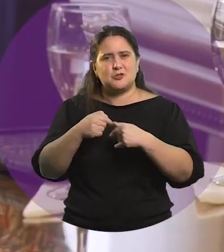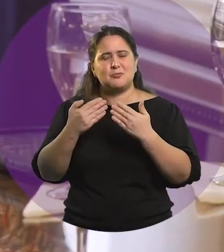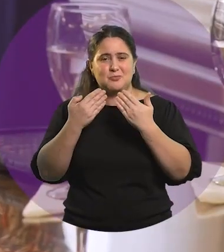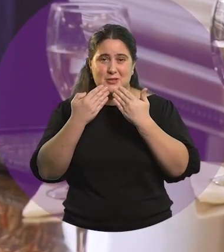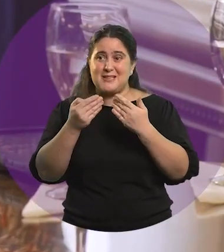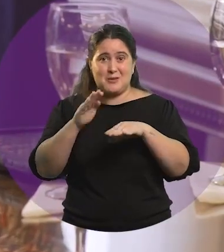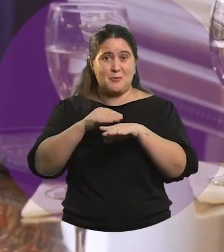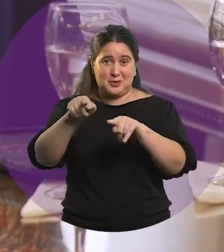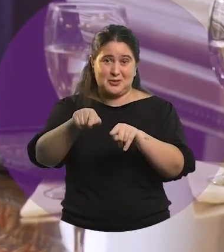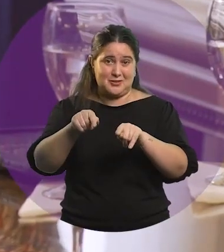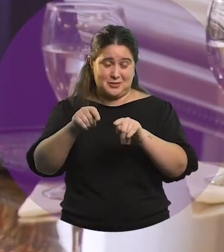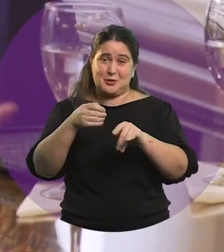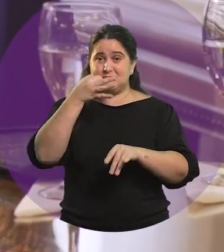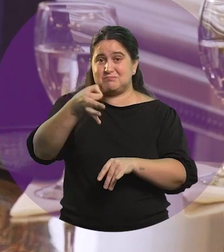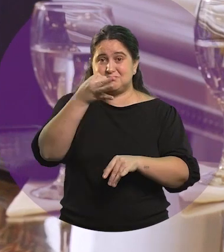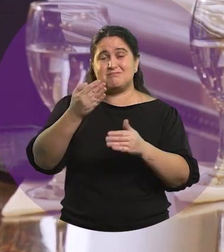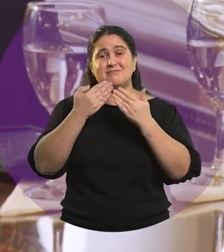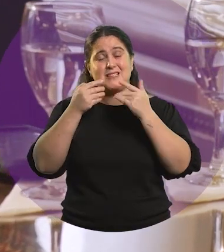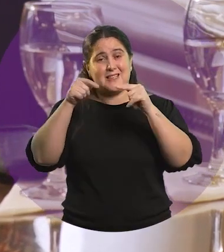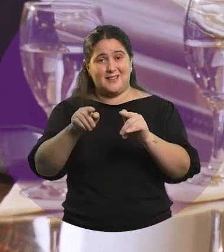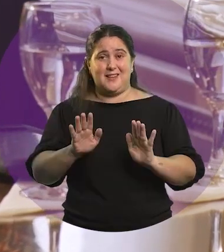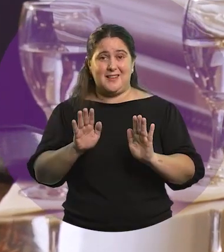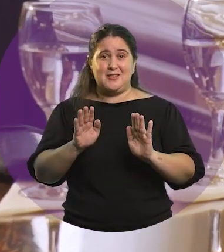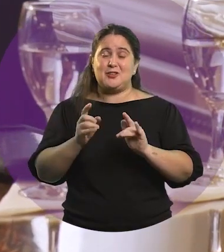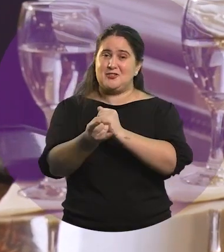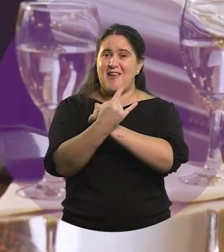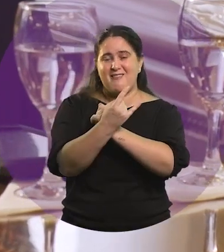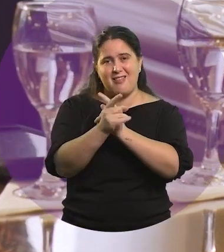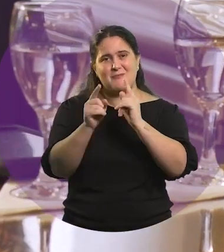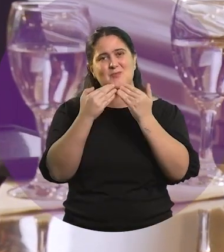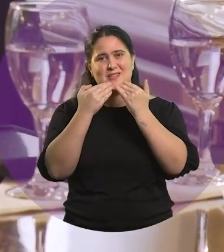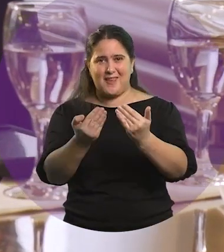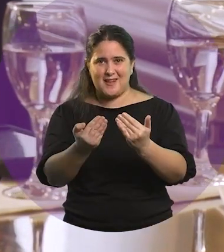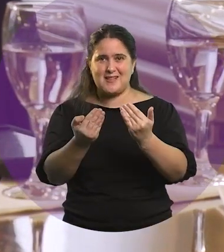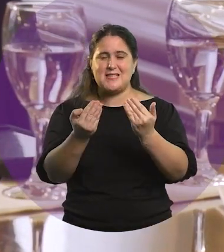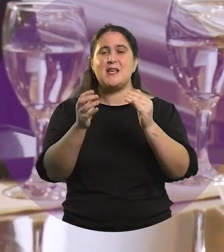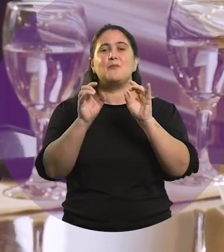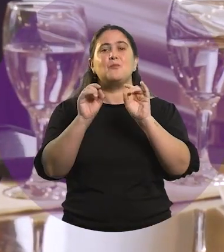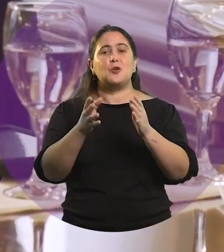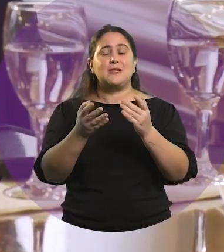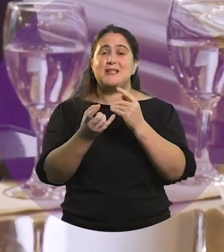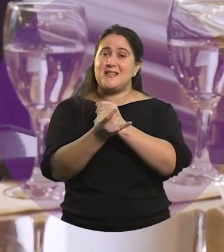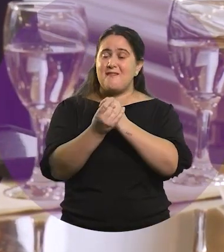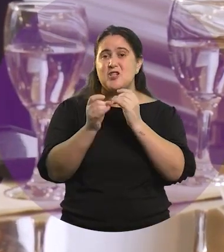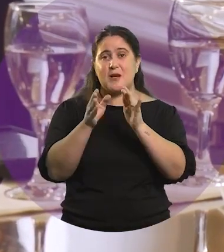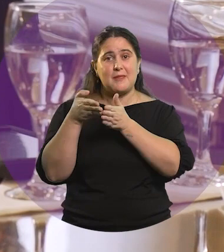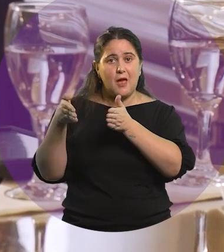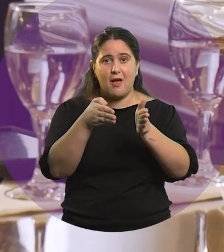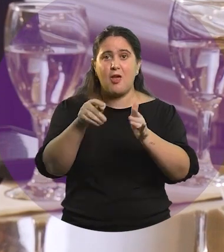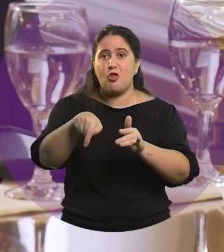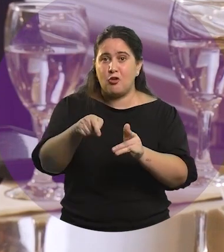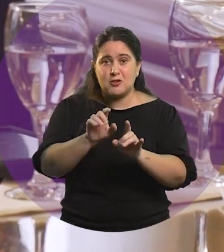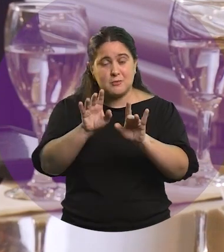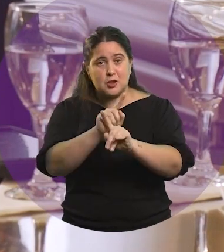agradecida que estas instancias hace tiempo que se ven. Soy una agradecida del Ceibal, que no solo ha marcado un rumbo, sino que